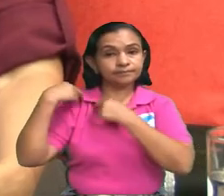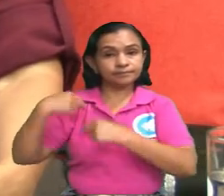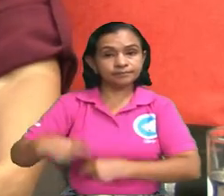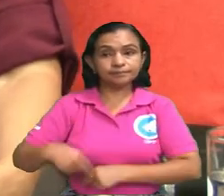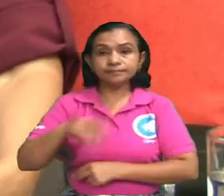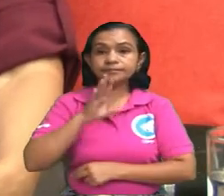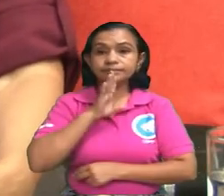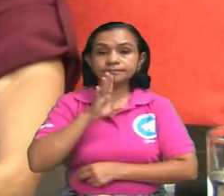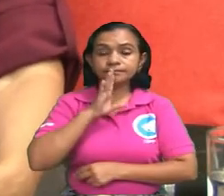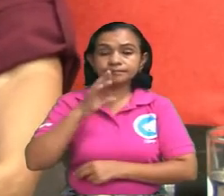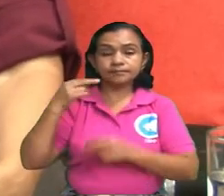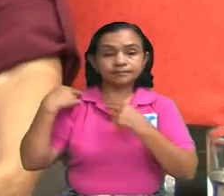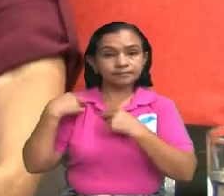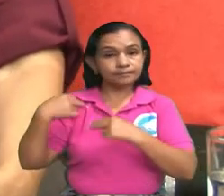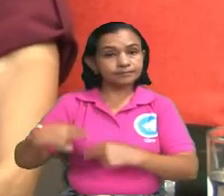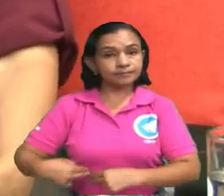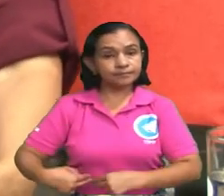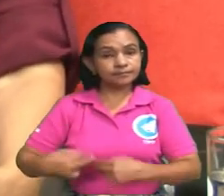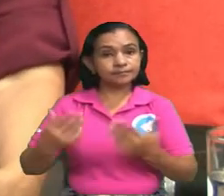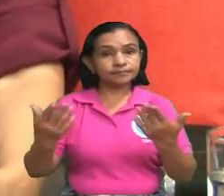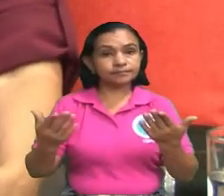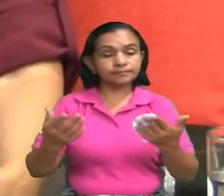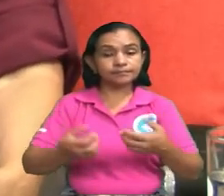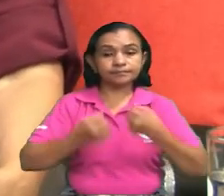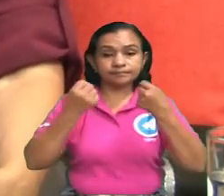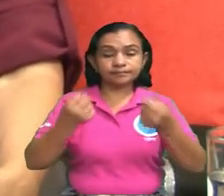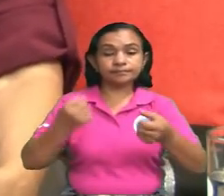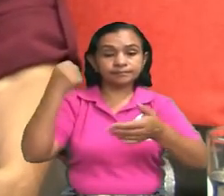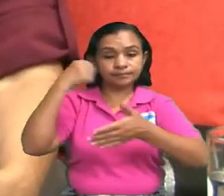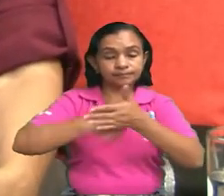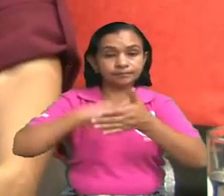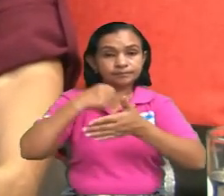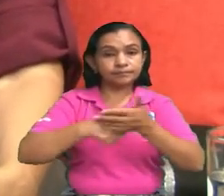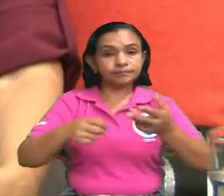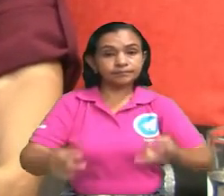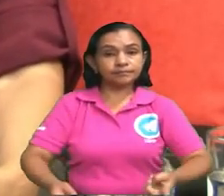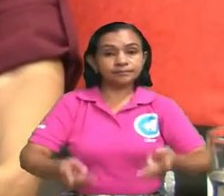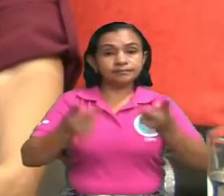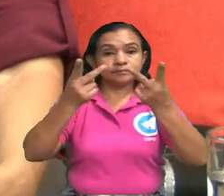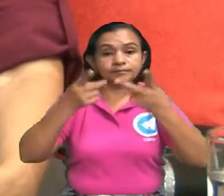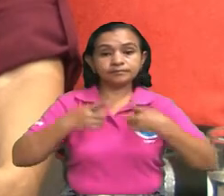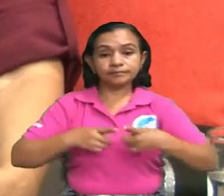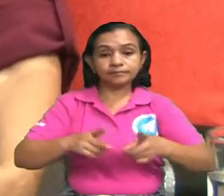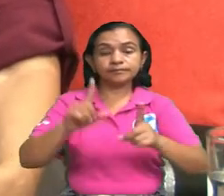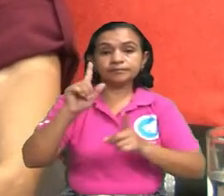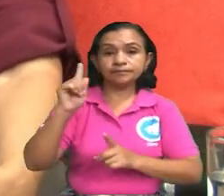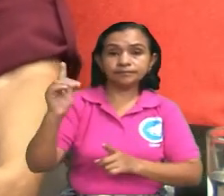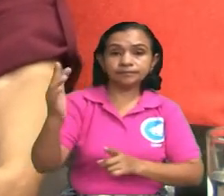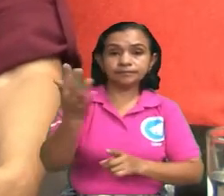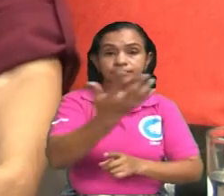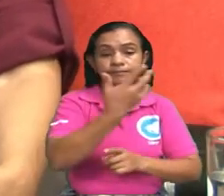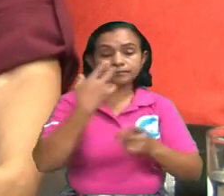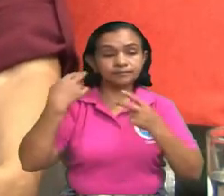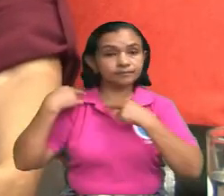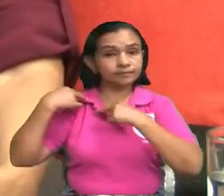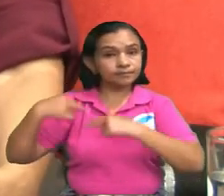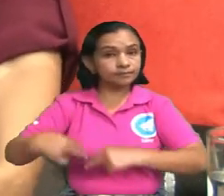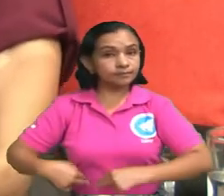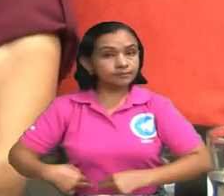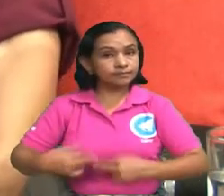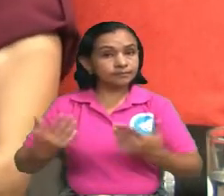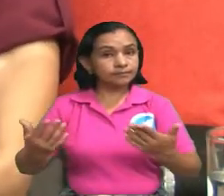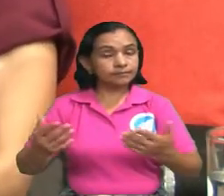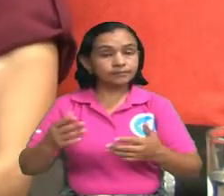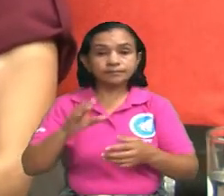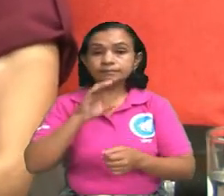de la humanidad en sí misma. Él fue defensor de una vida digna para todos los seres humanos, no solo para